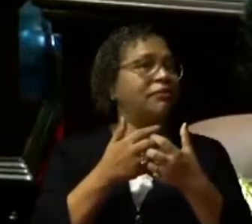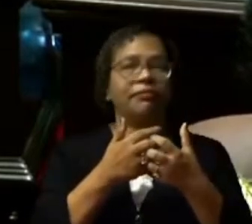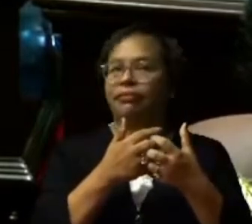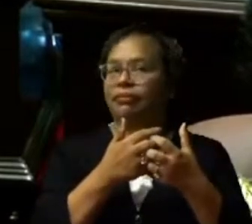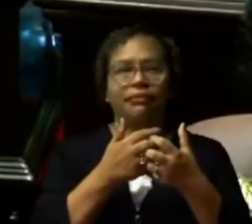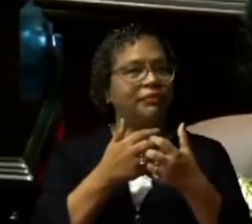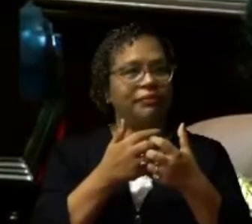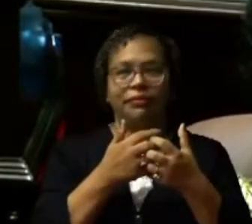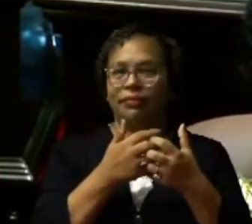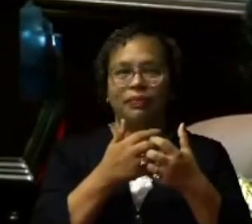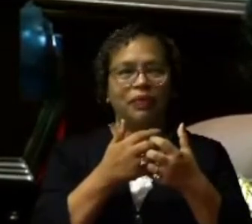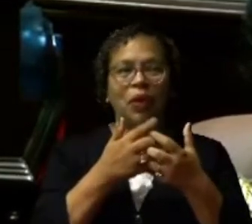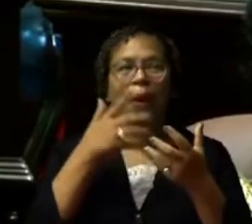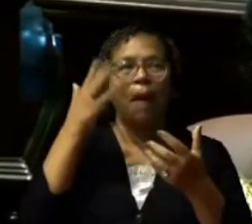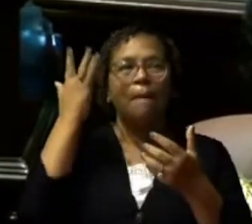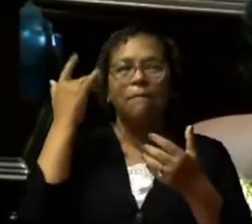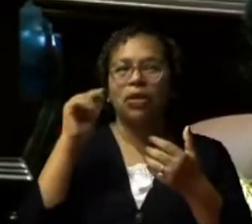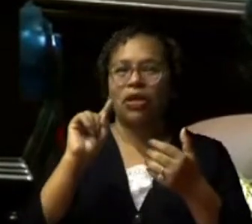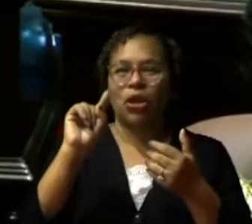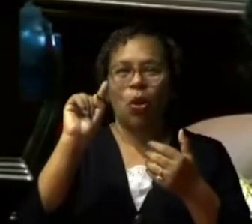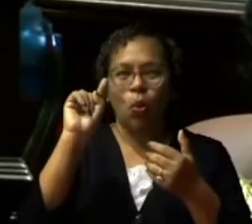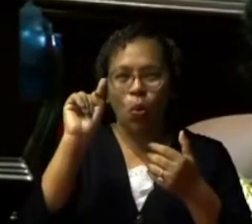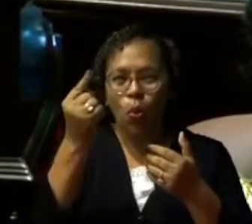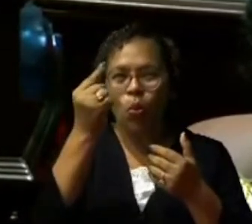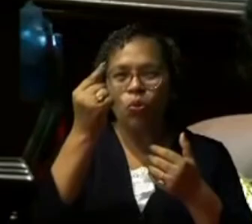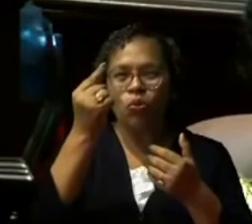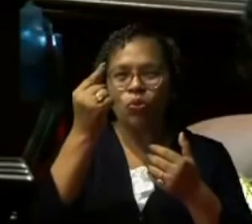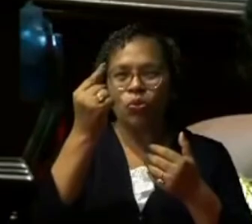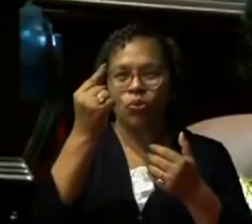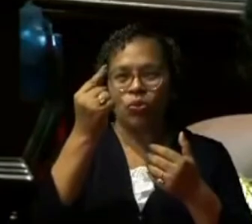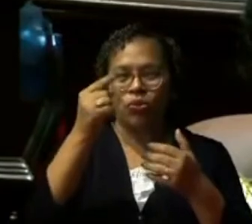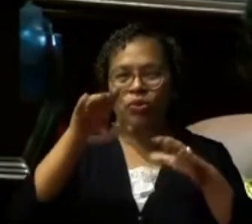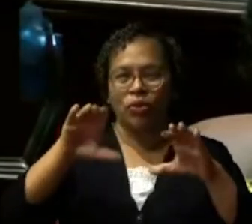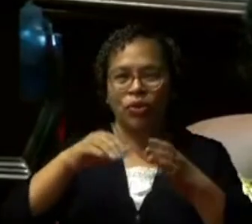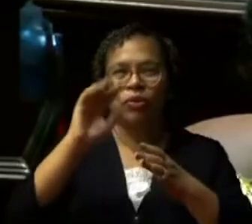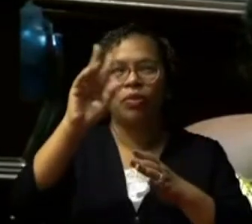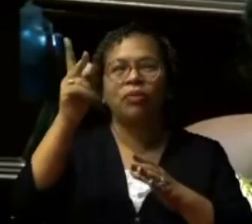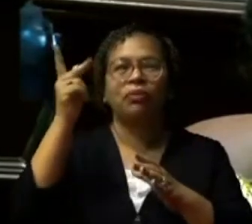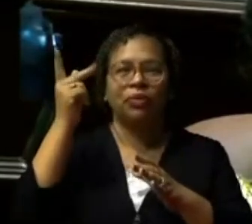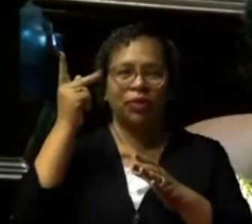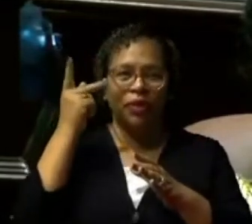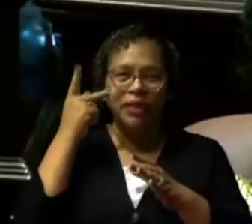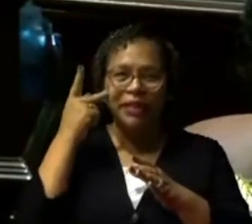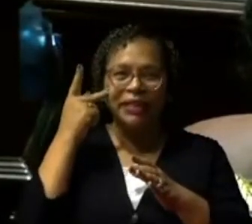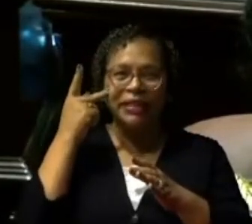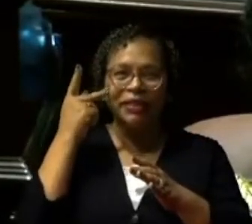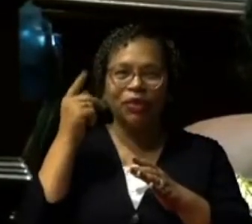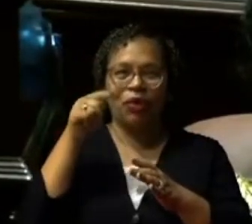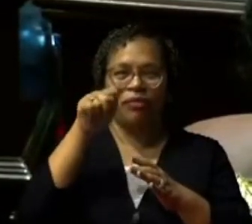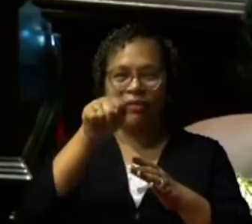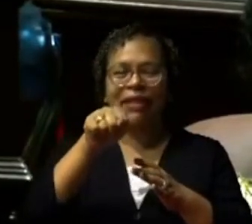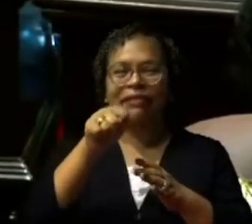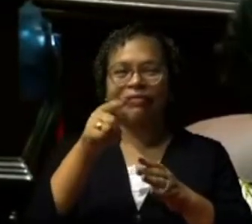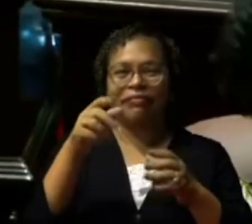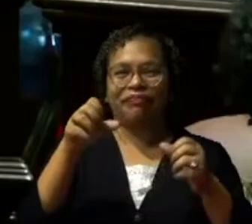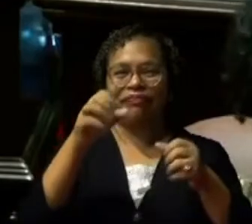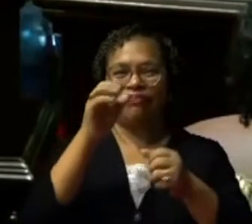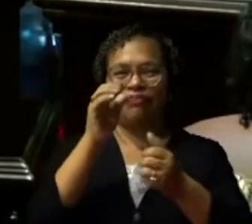país, un solo partido obtuvo representación, a pesar de que ese partido no obtuvo el 100% de los votos. Si lo